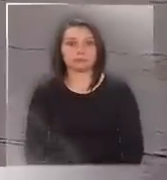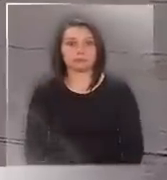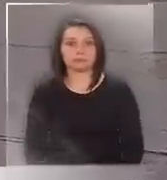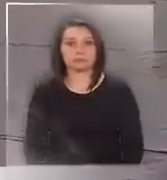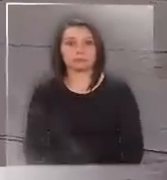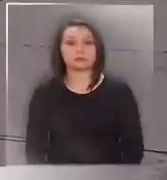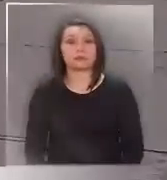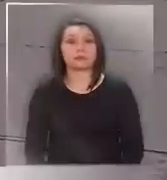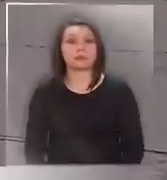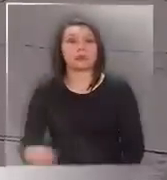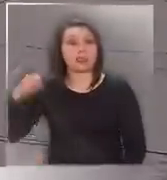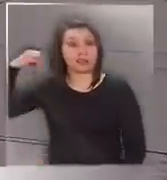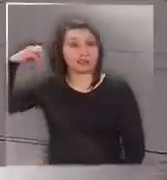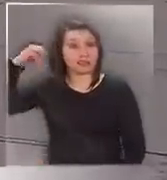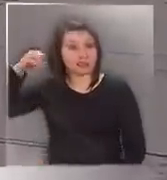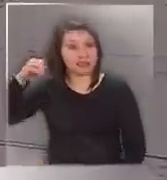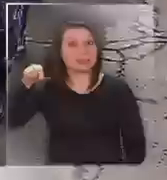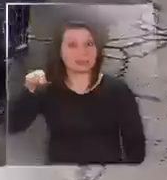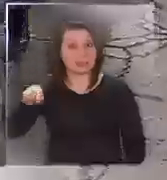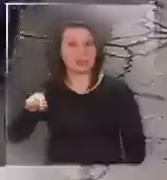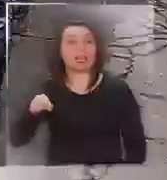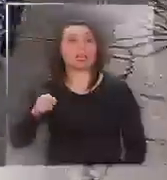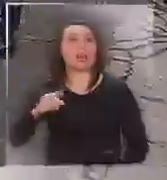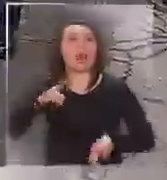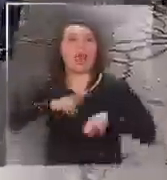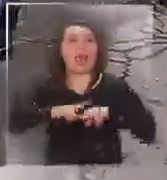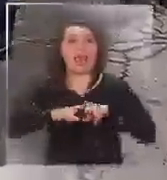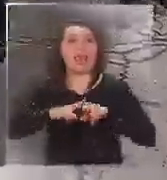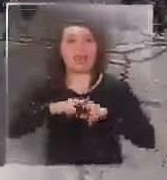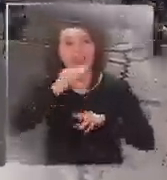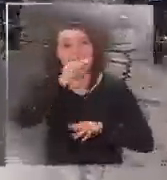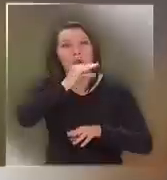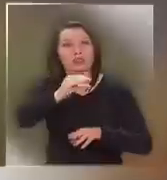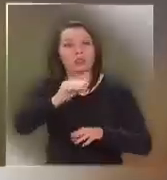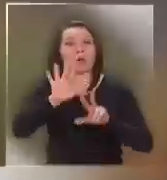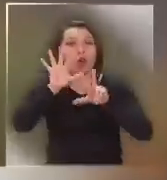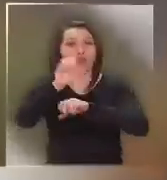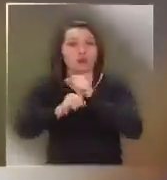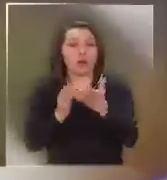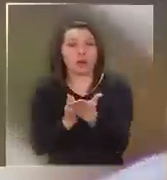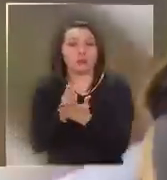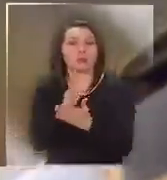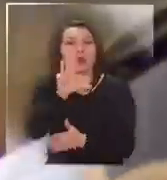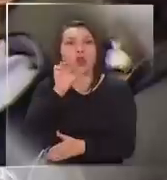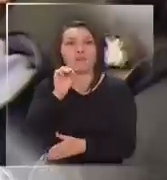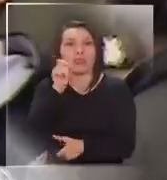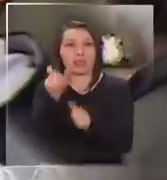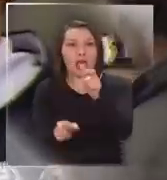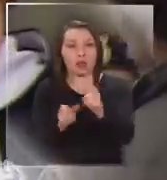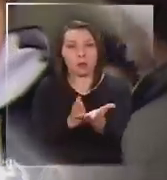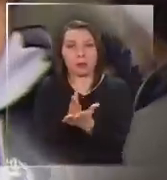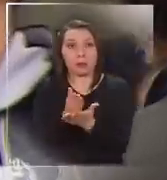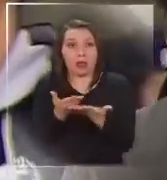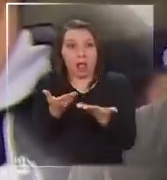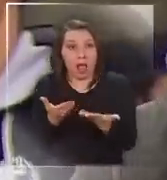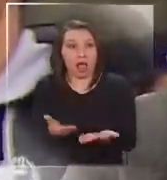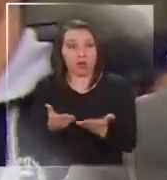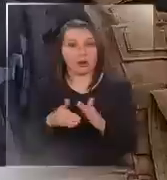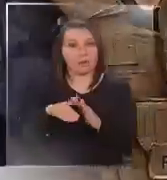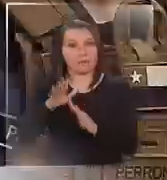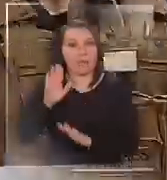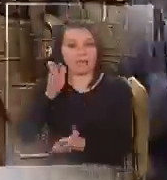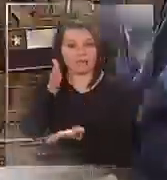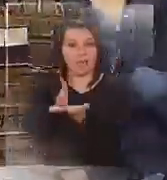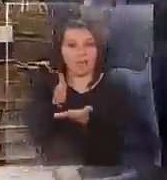En la cisterna se ubica el premilitar Héroes de la Concepción. Hace 8 años comenzaron con poco más de 90 alumnos y ahora es el